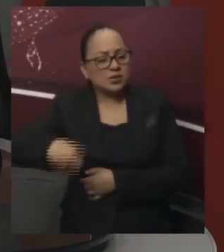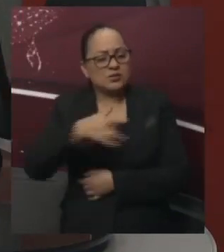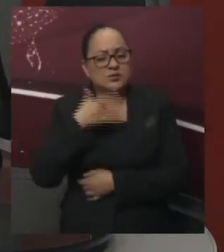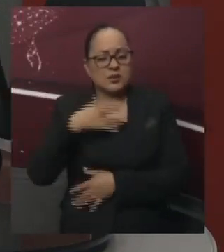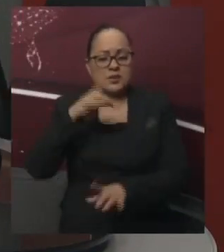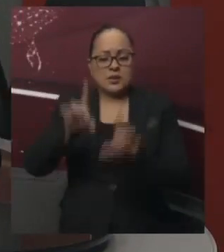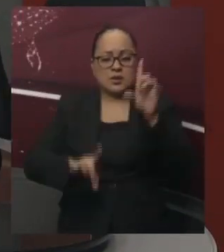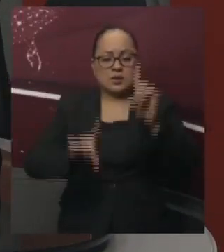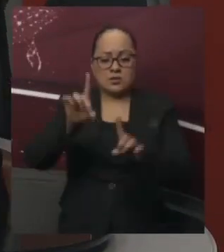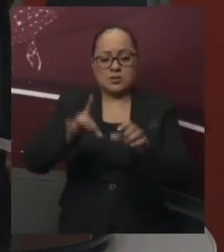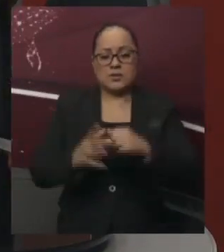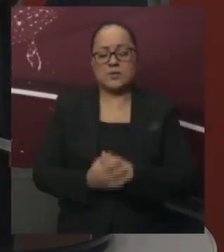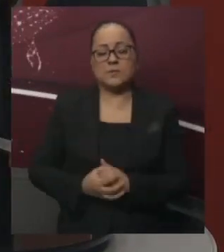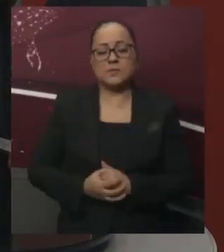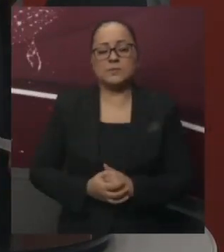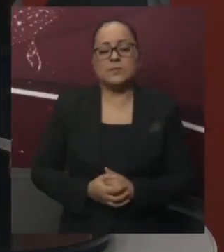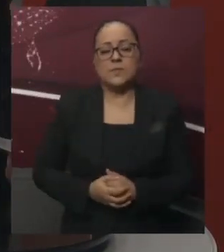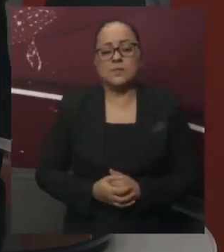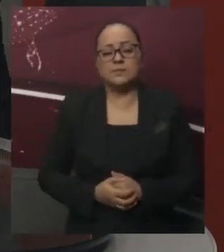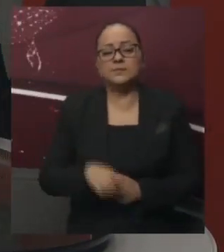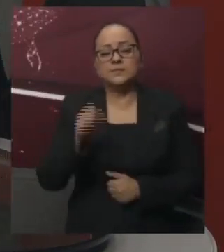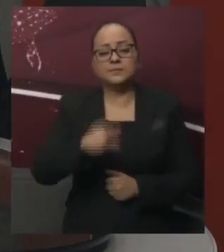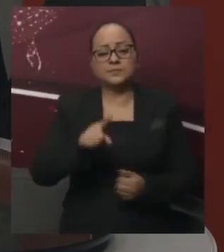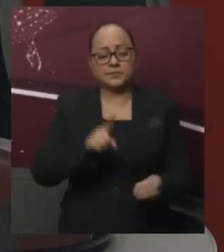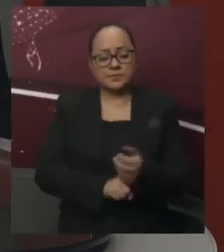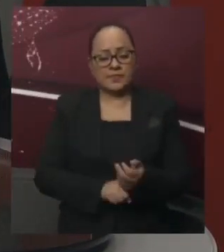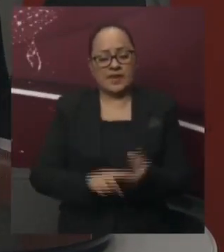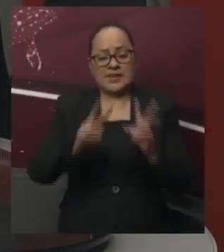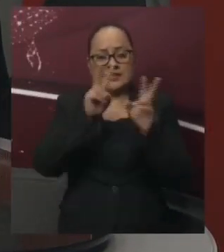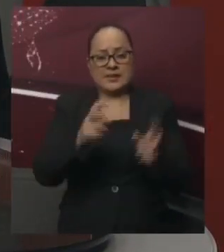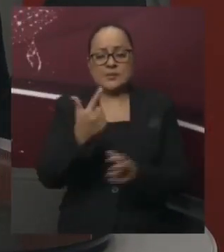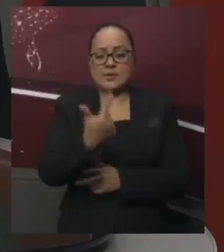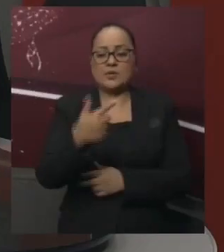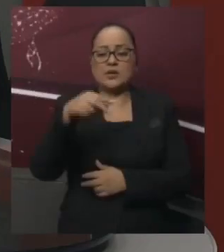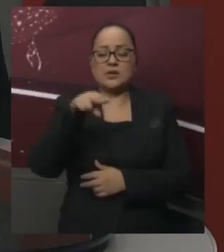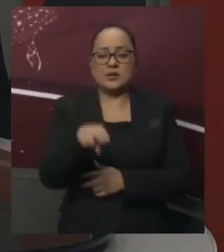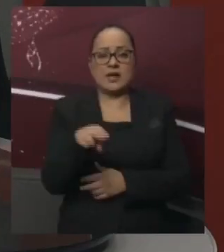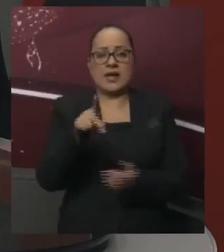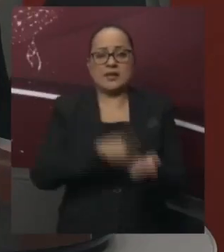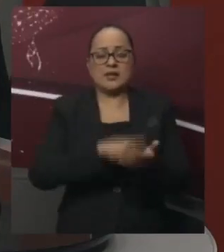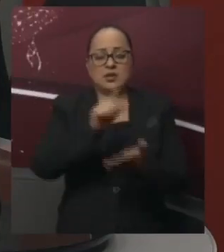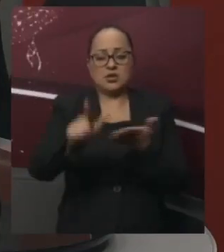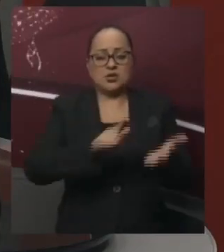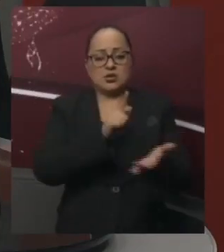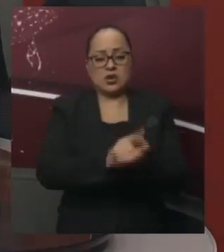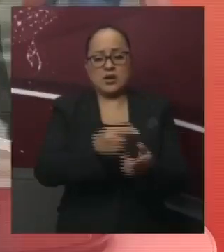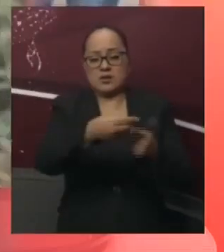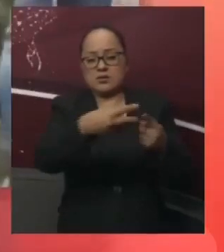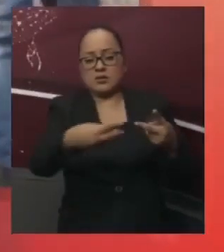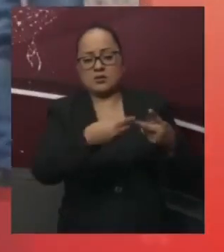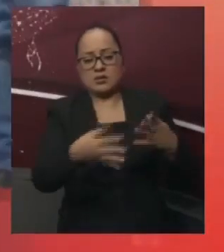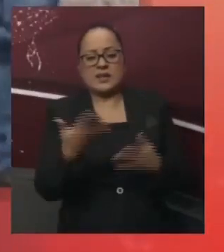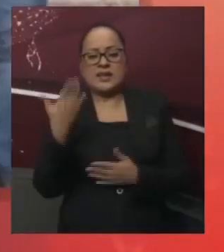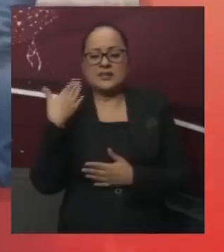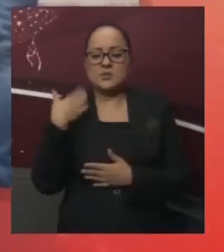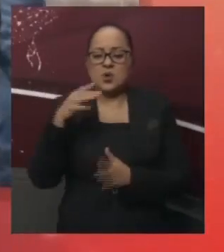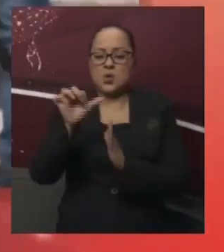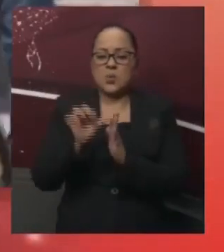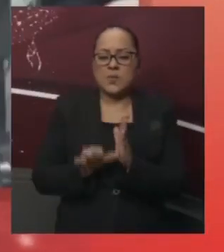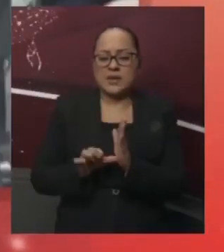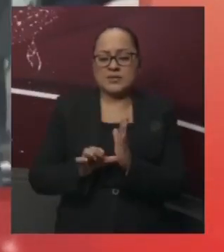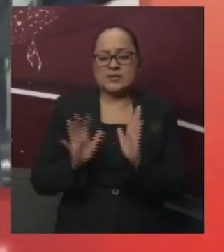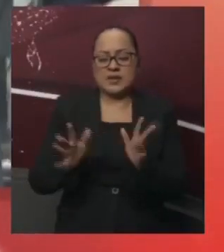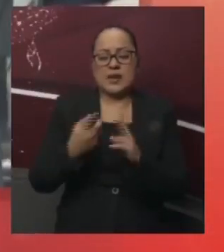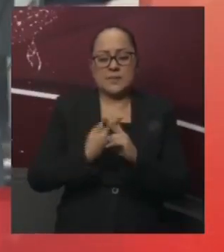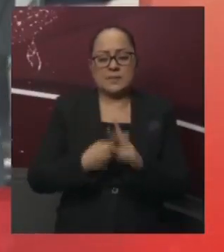abre la ley a leer, ¿no? La cuestión de la Guardia Nacional en su ley promulgada hace unos meses,